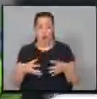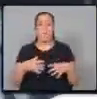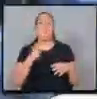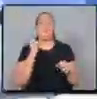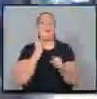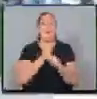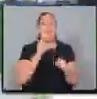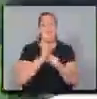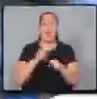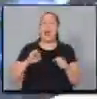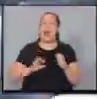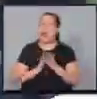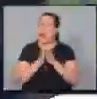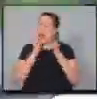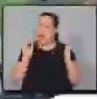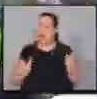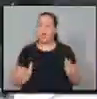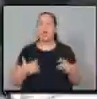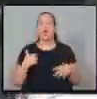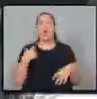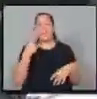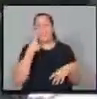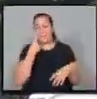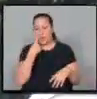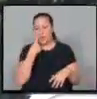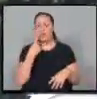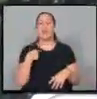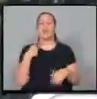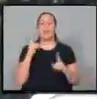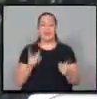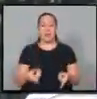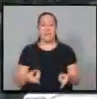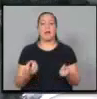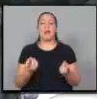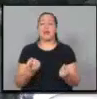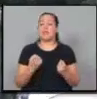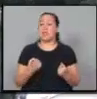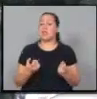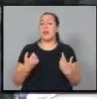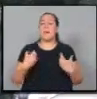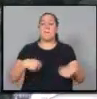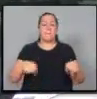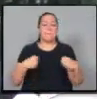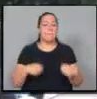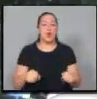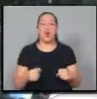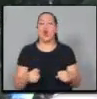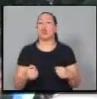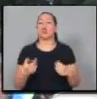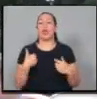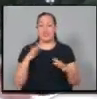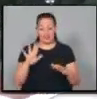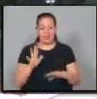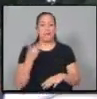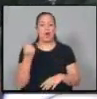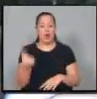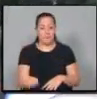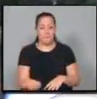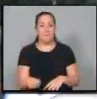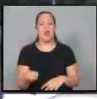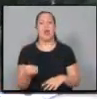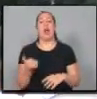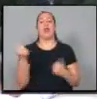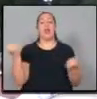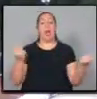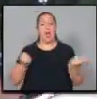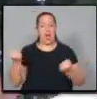el año juntos. Desde el municipio vamos a complementar con los recursos que haga falta, ya sea con motos que estamos comprando, ya lanzamos la licitación, con